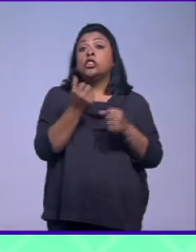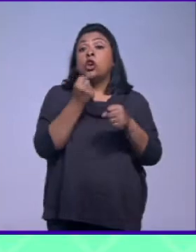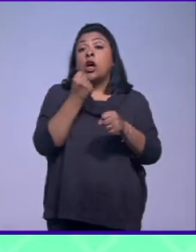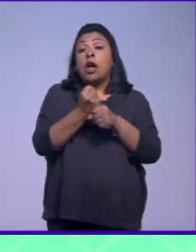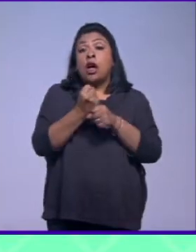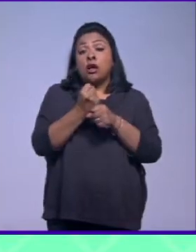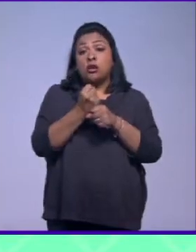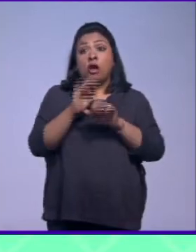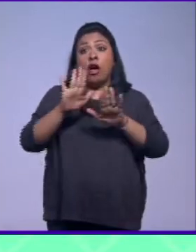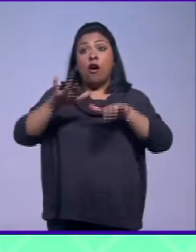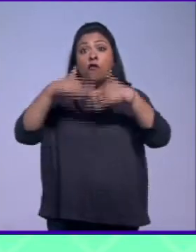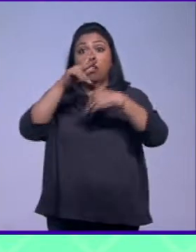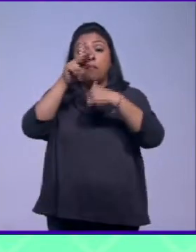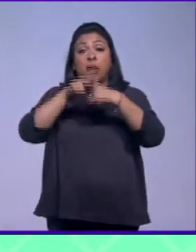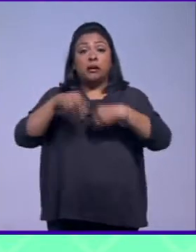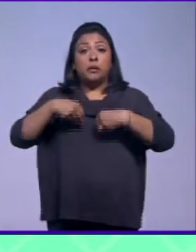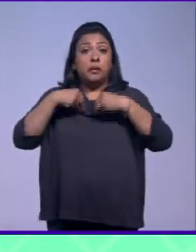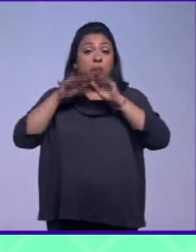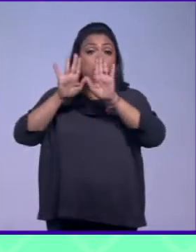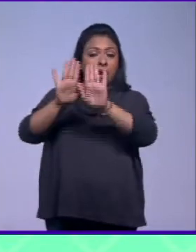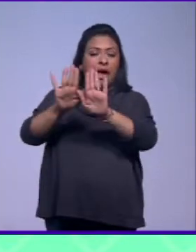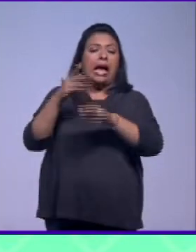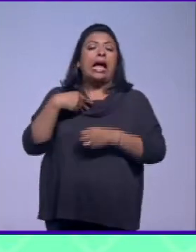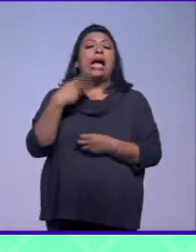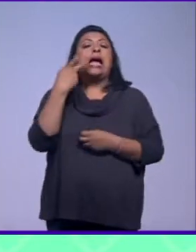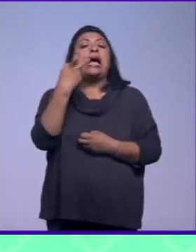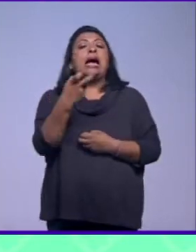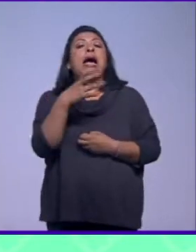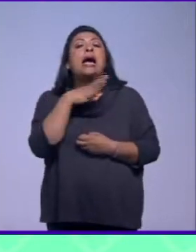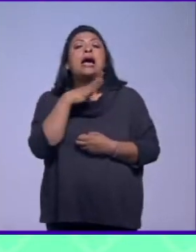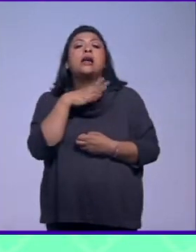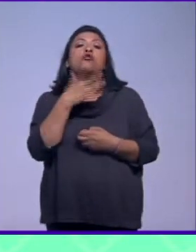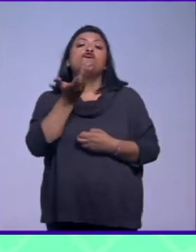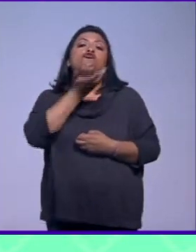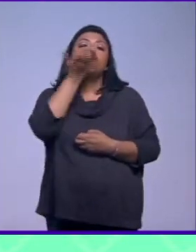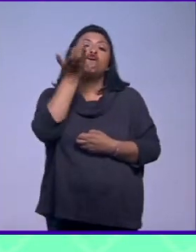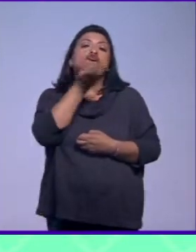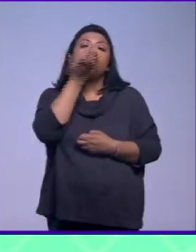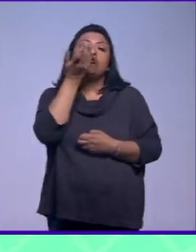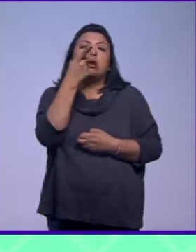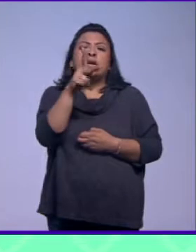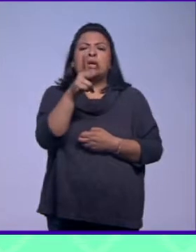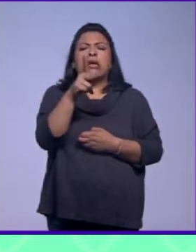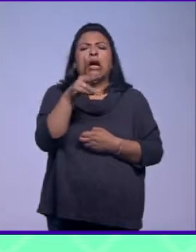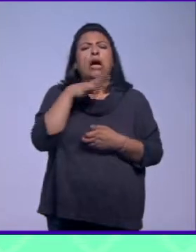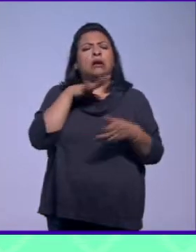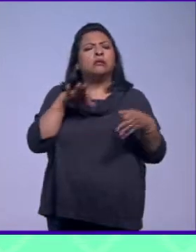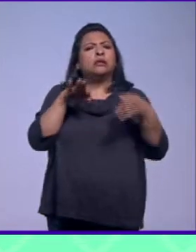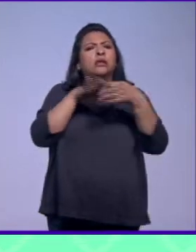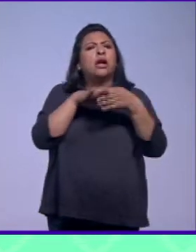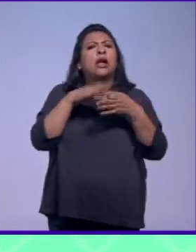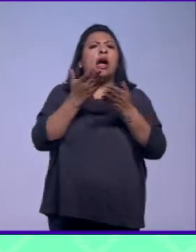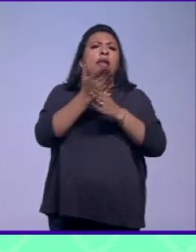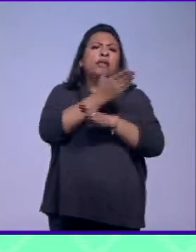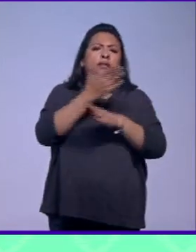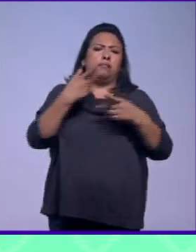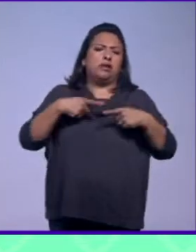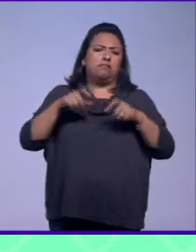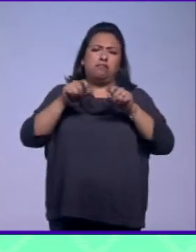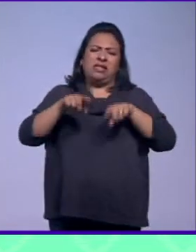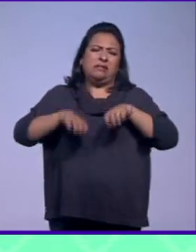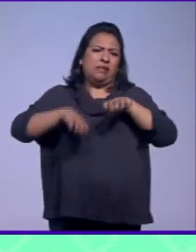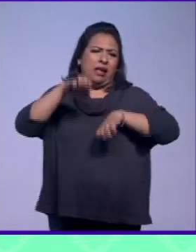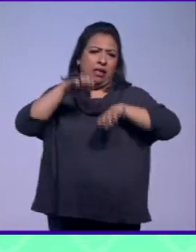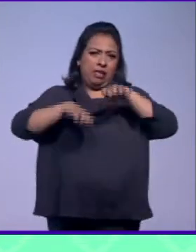fuera del país le dio una tradición que al mismo tiempo está cerca de lo que hacían sus contemporáneos